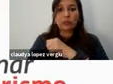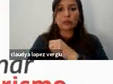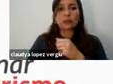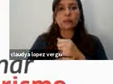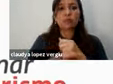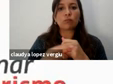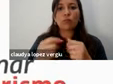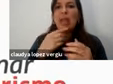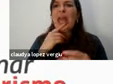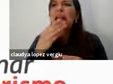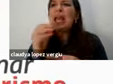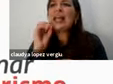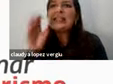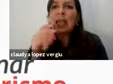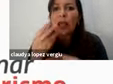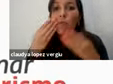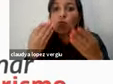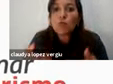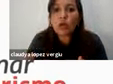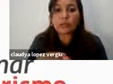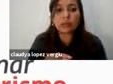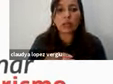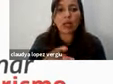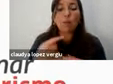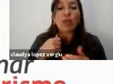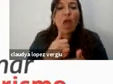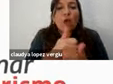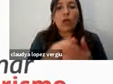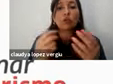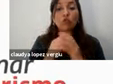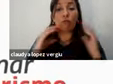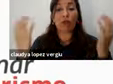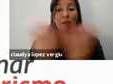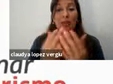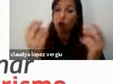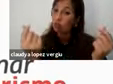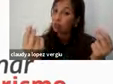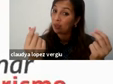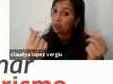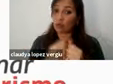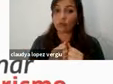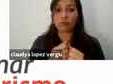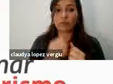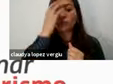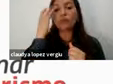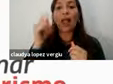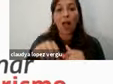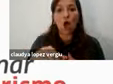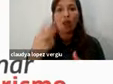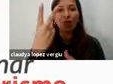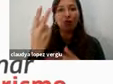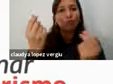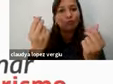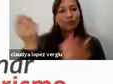comunidades. Entonces, de esta manera pueden ayudar a su familia económicamente. Entonces, ya son 2 sueldos que entran a la familia